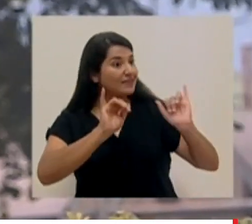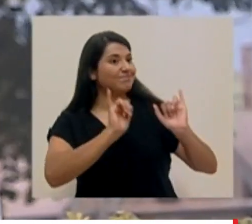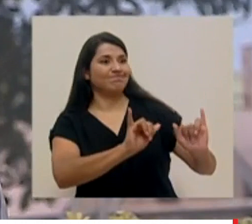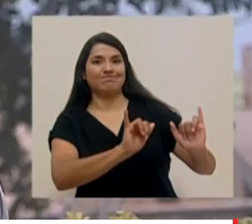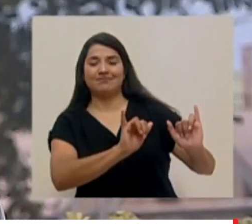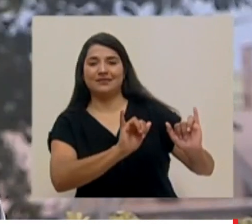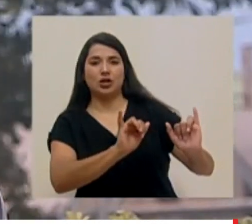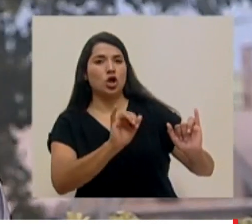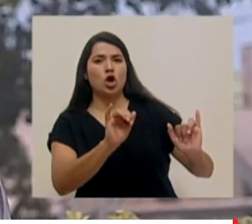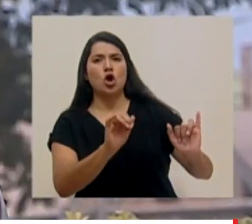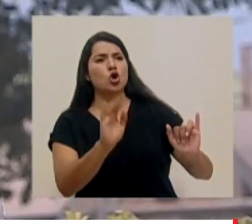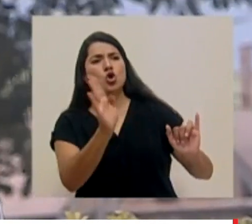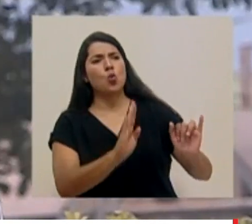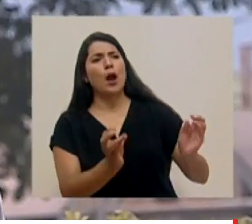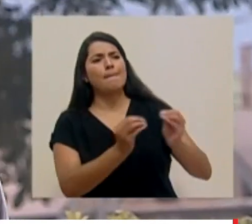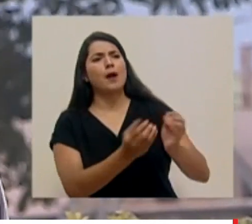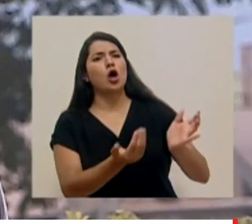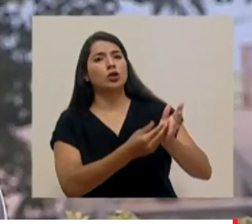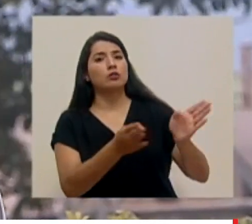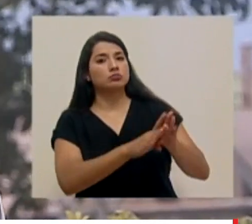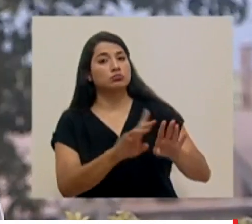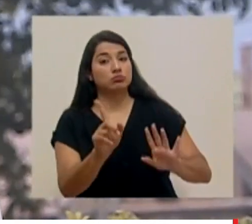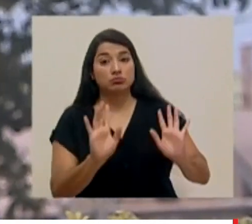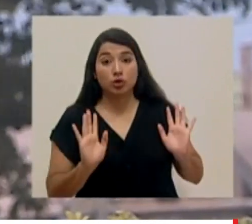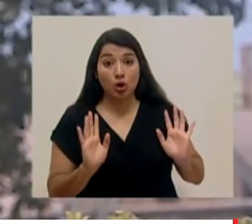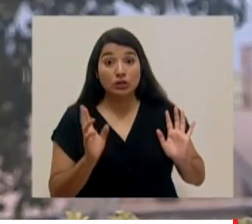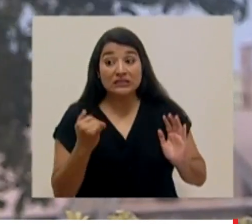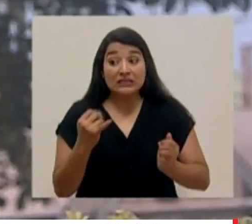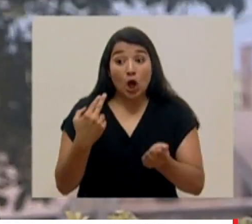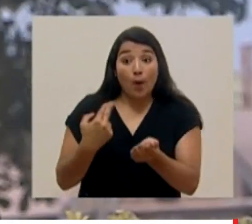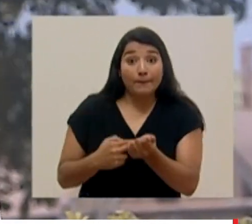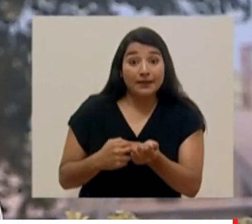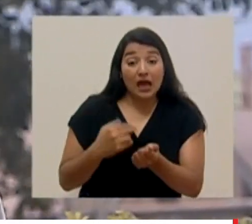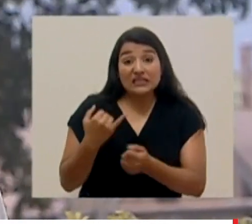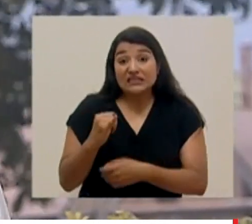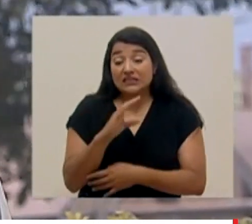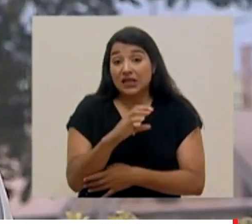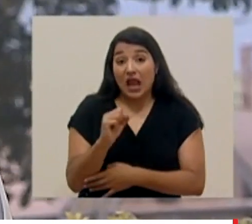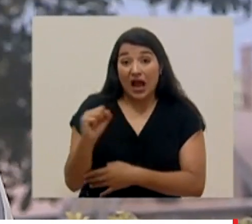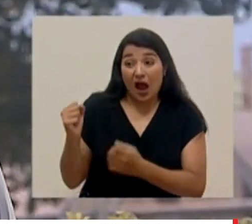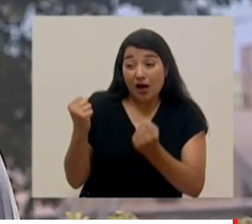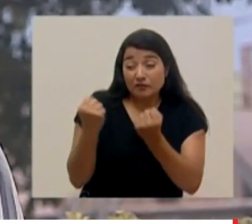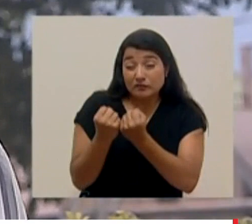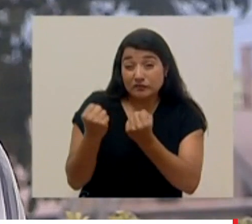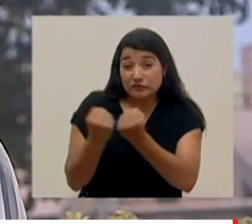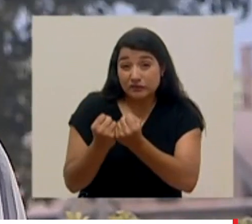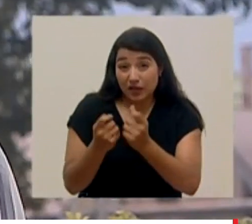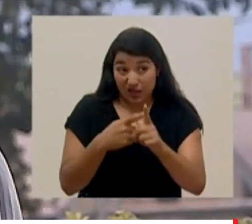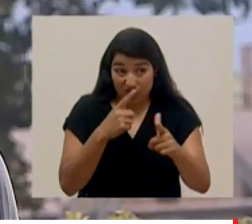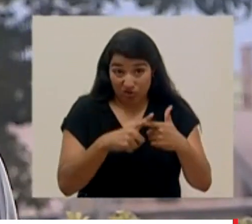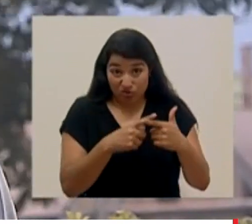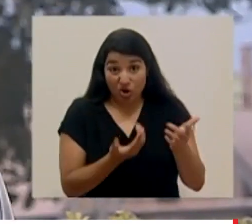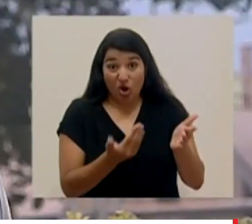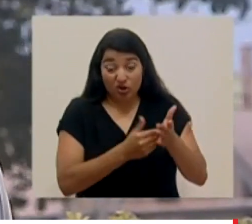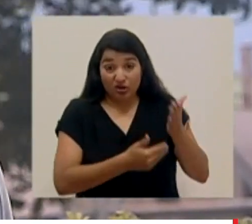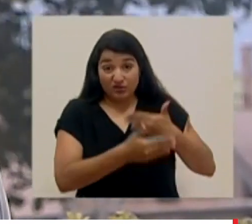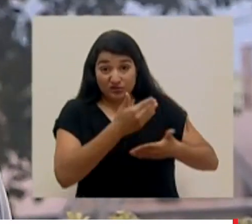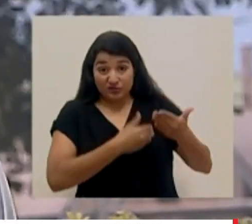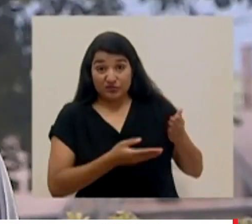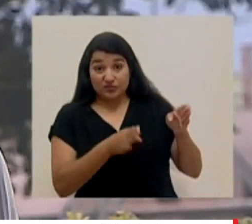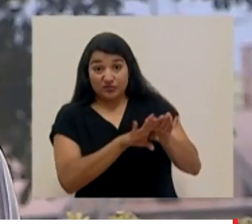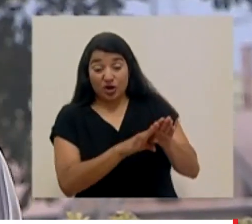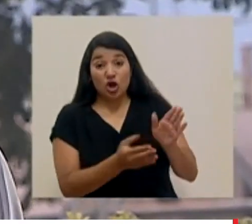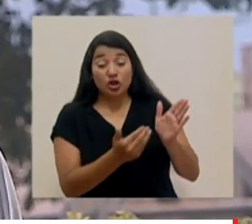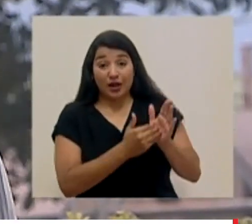eventual caso de un colapso de hospitales y de la caja, ¿estaríamos esperando un cierre también de la economía?